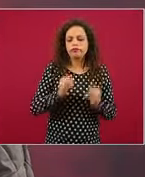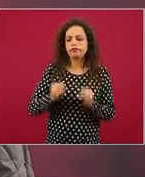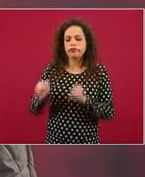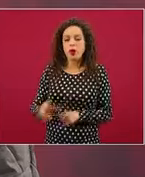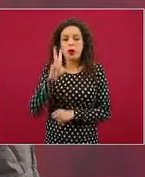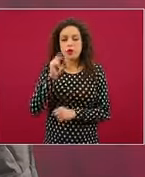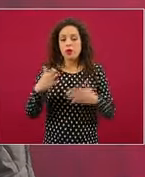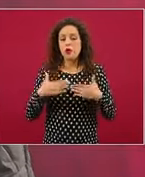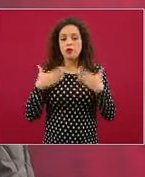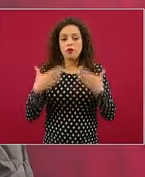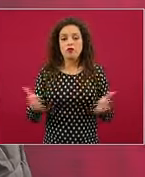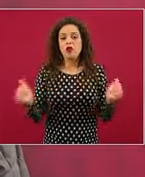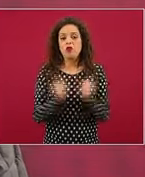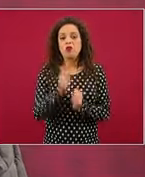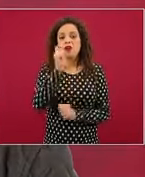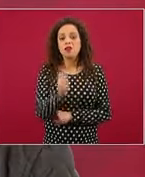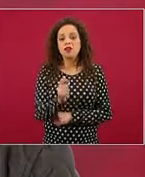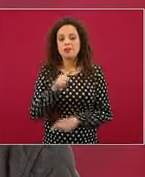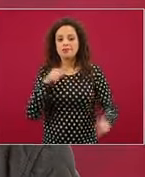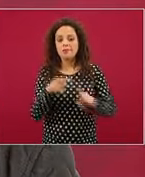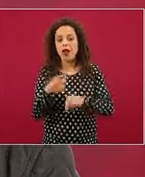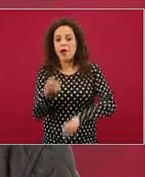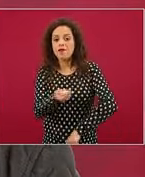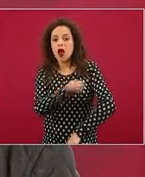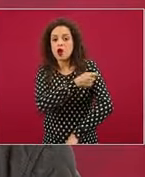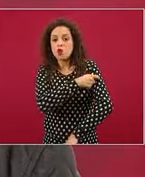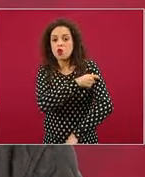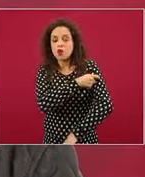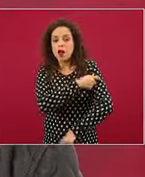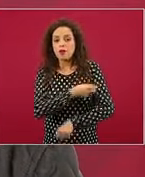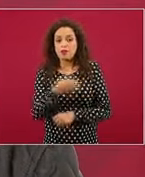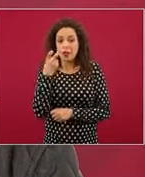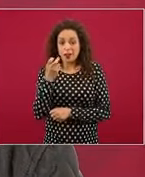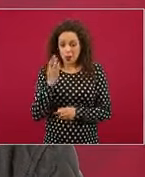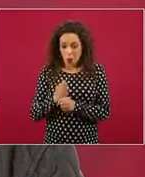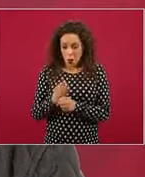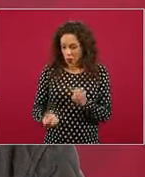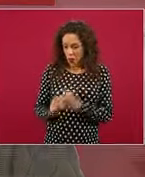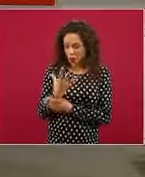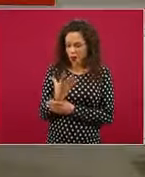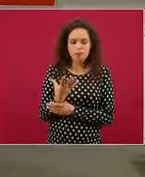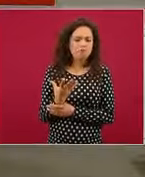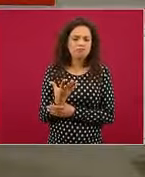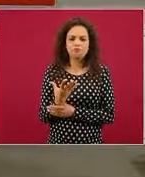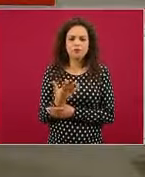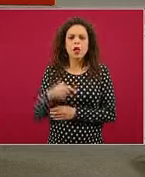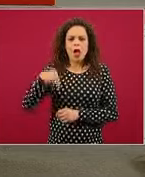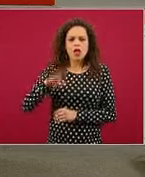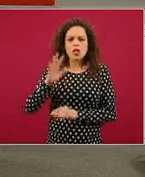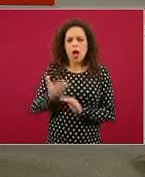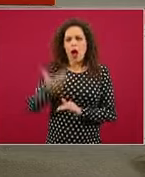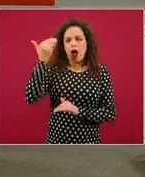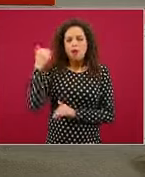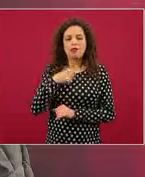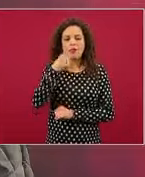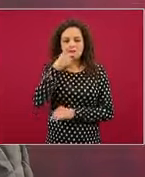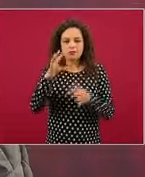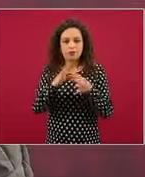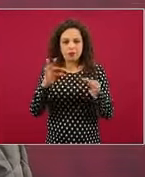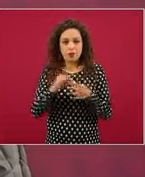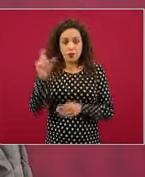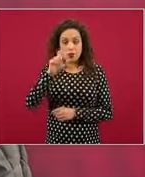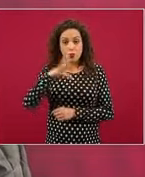desconfianza a las vacunas. Esto, desafortunadamente, no es nuevo. Alguna vez relatábamos aquí en la conferencia que desde que apareció